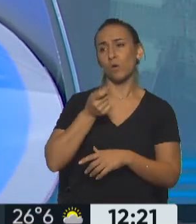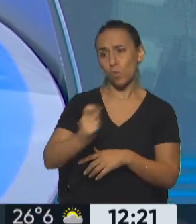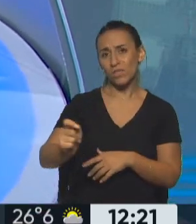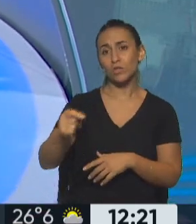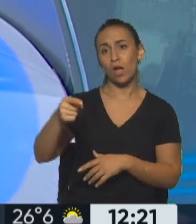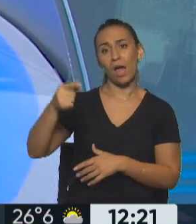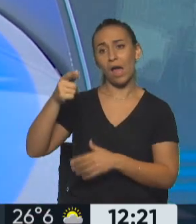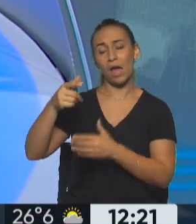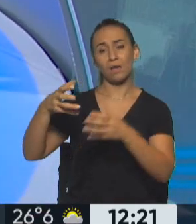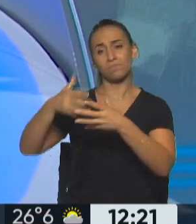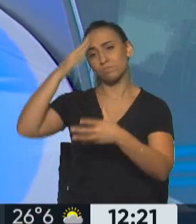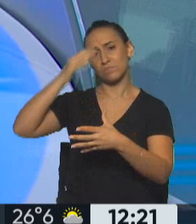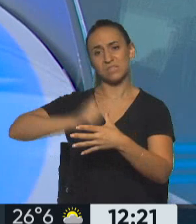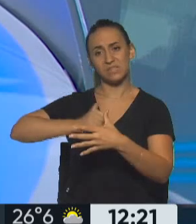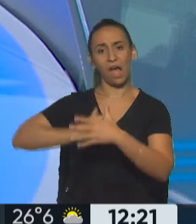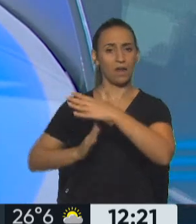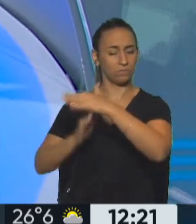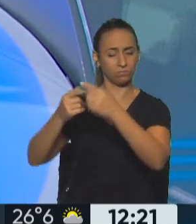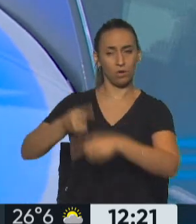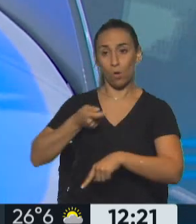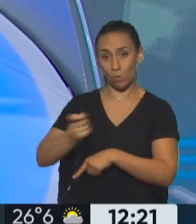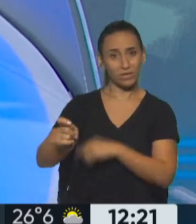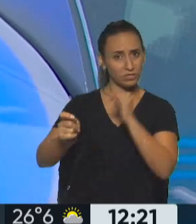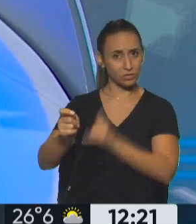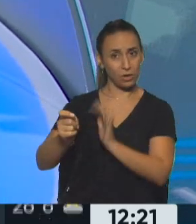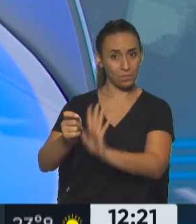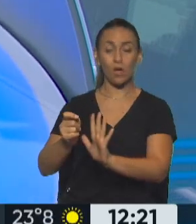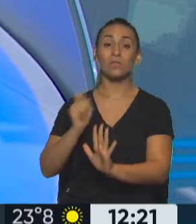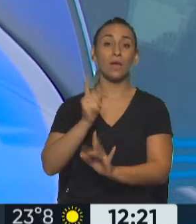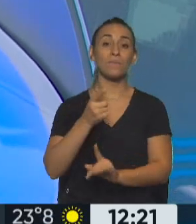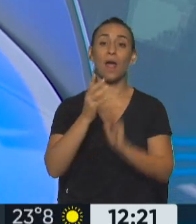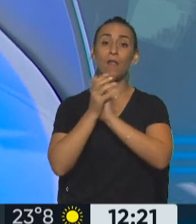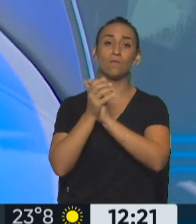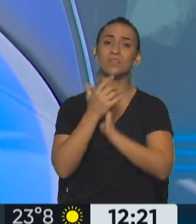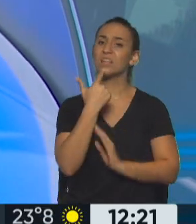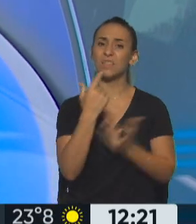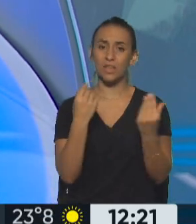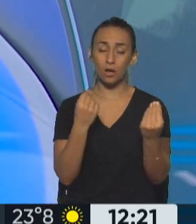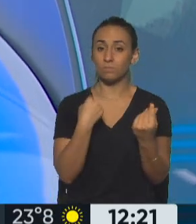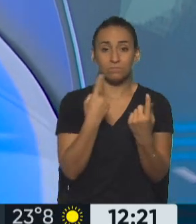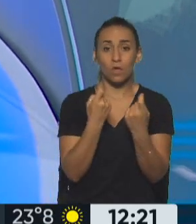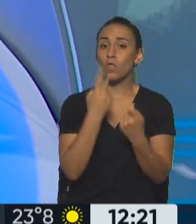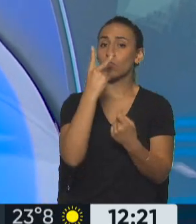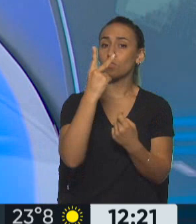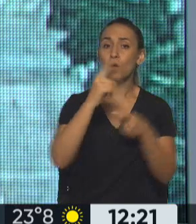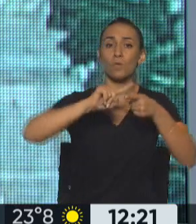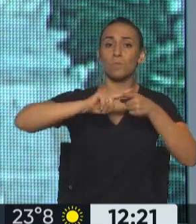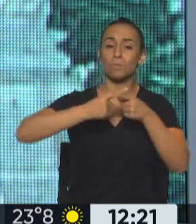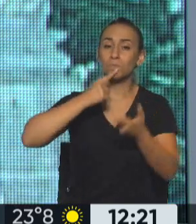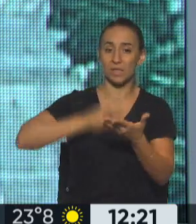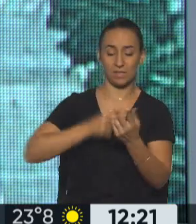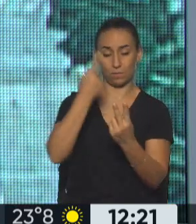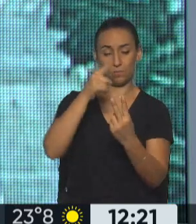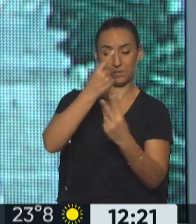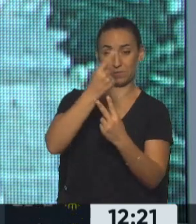planteó que la Argentina necesitaba dos políticas estratégicas. En aquel momento no las pudo llevar a cabo. Una